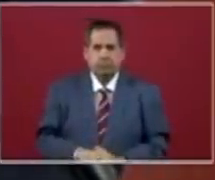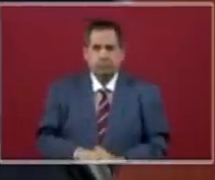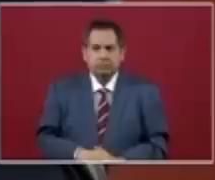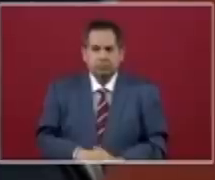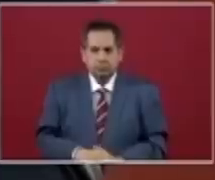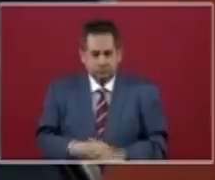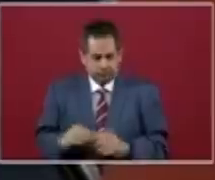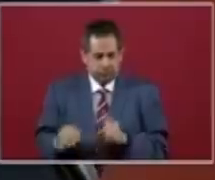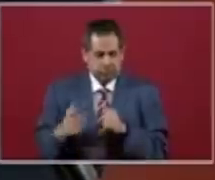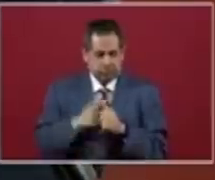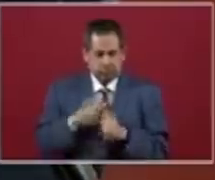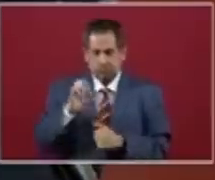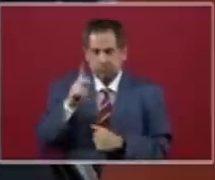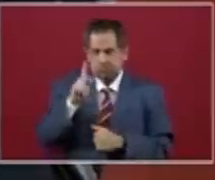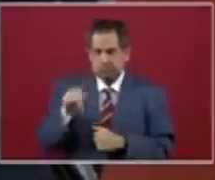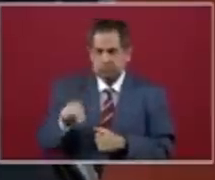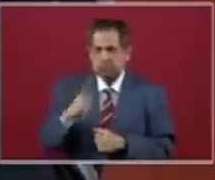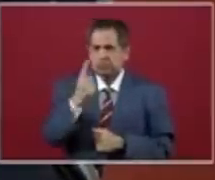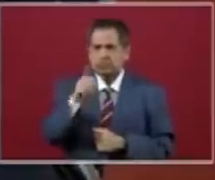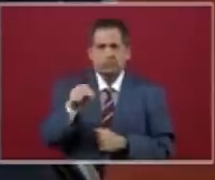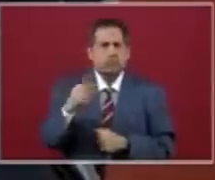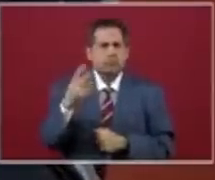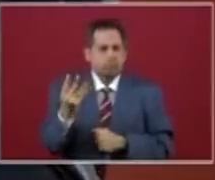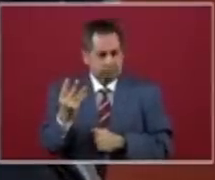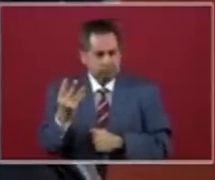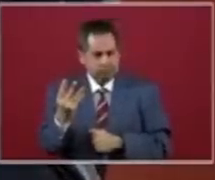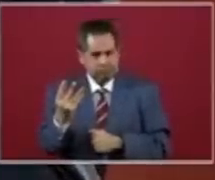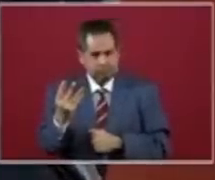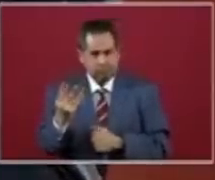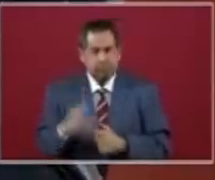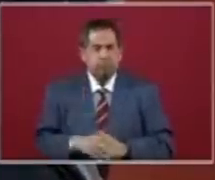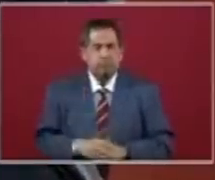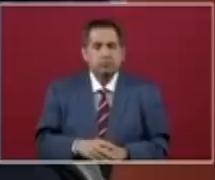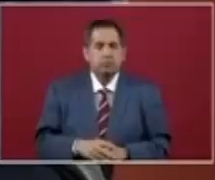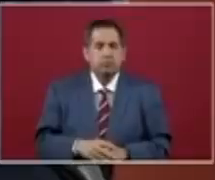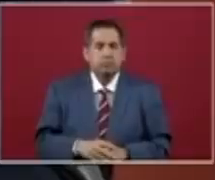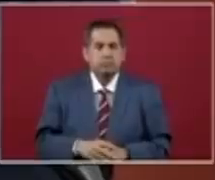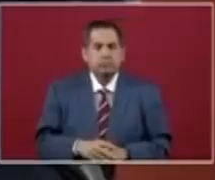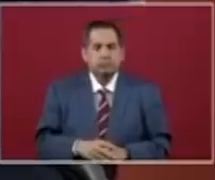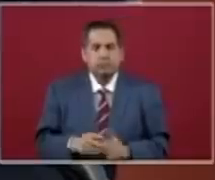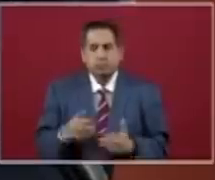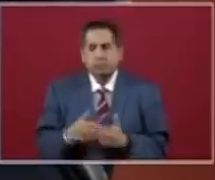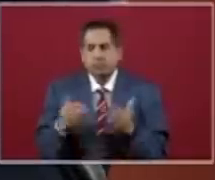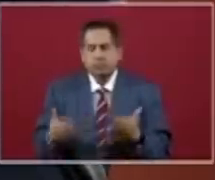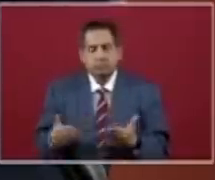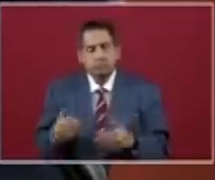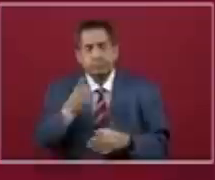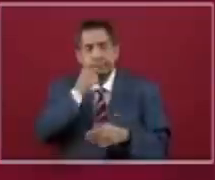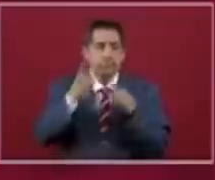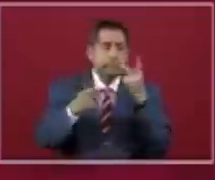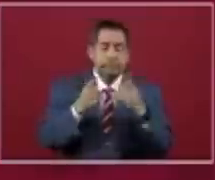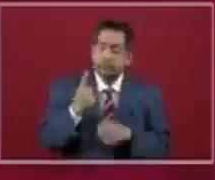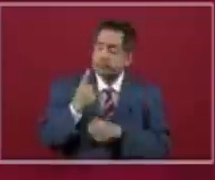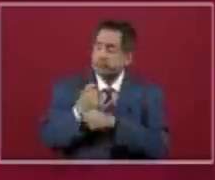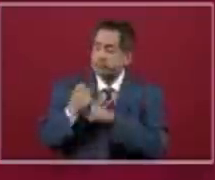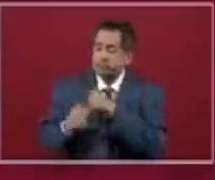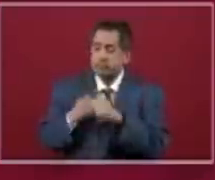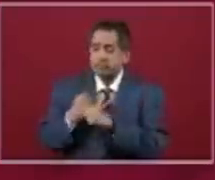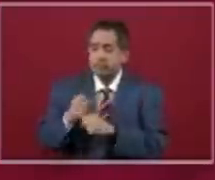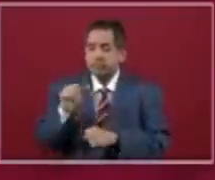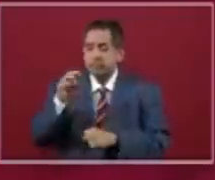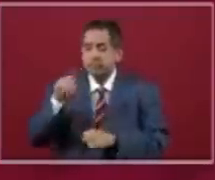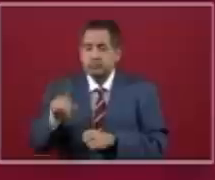El primero de Peña, 1.4. Sí. Y ahora están diciendo que el primero de nosotros va a